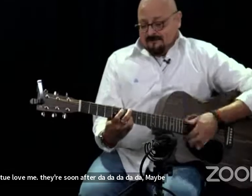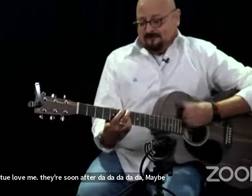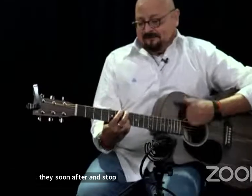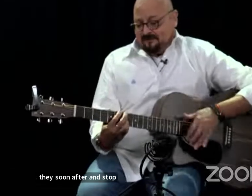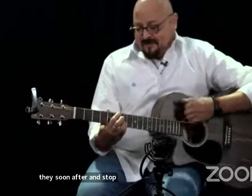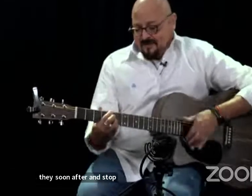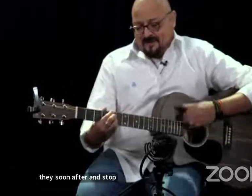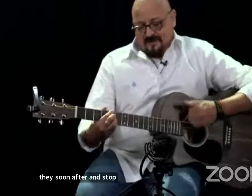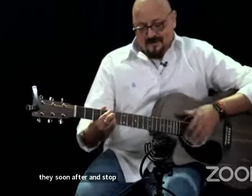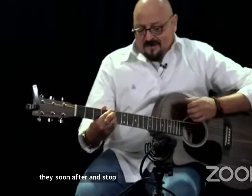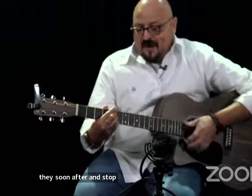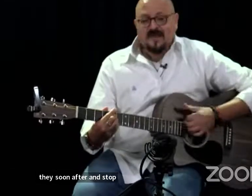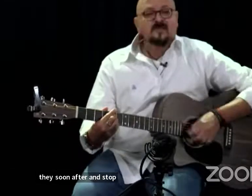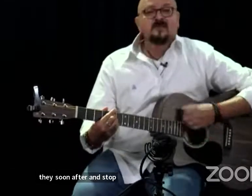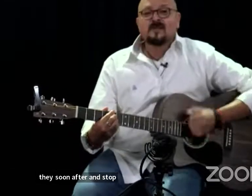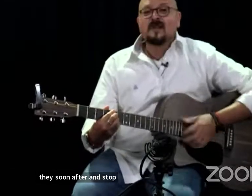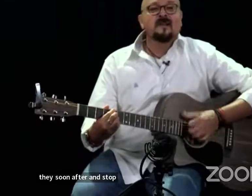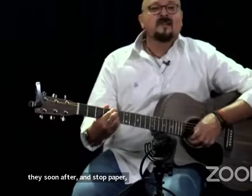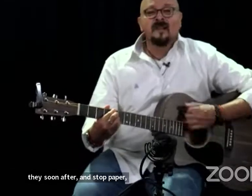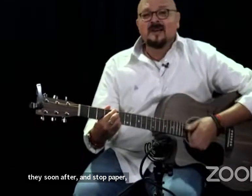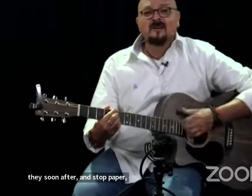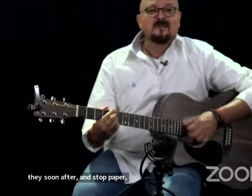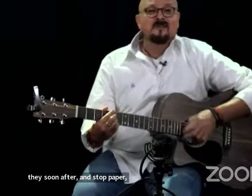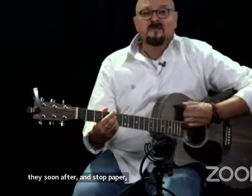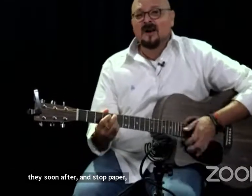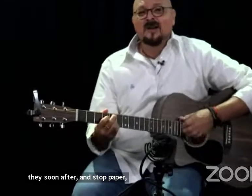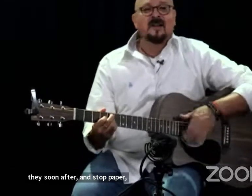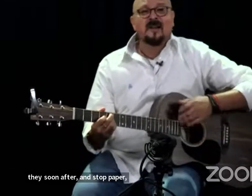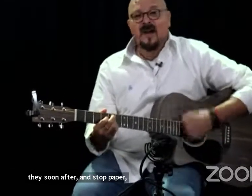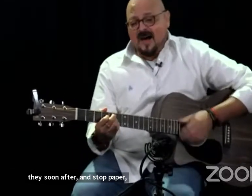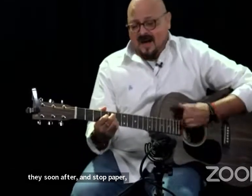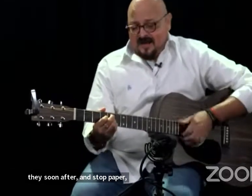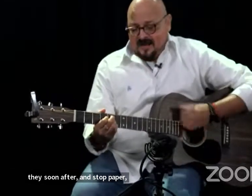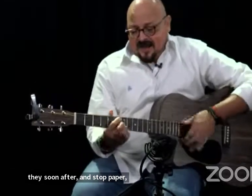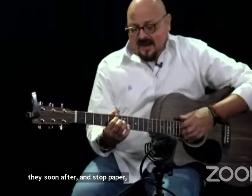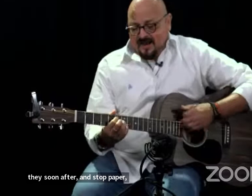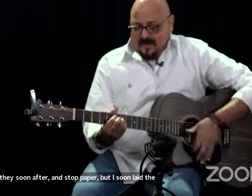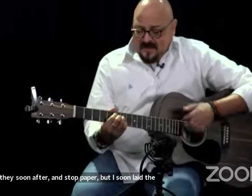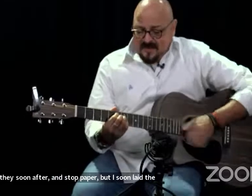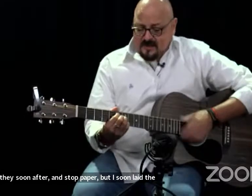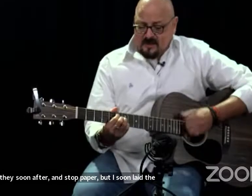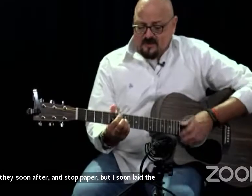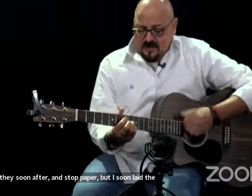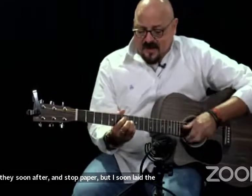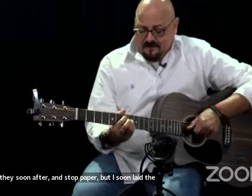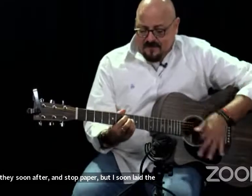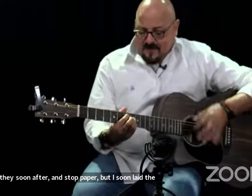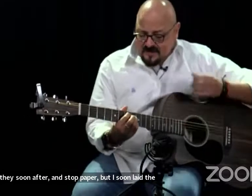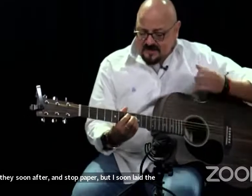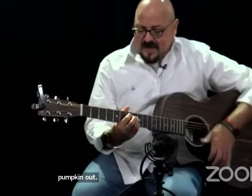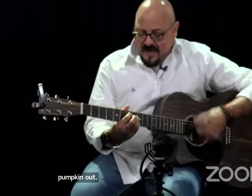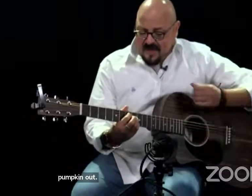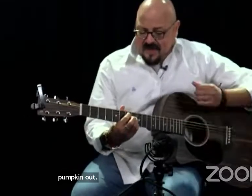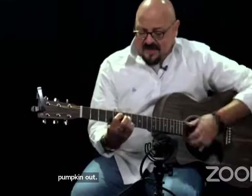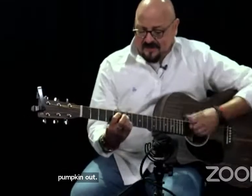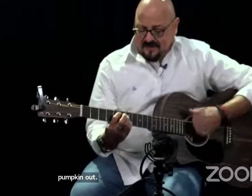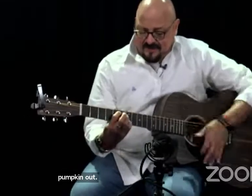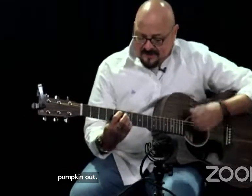esperas? Para sonreírte con cualquiera. La vida es una